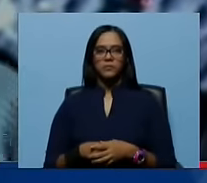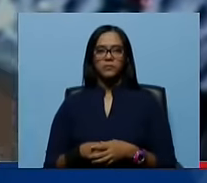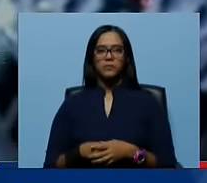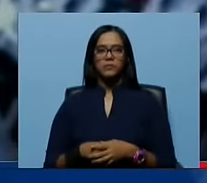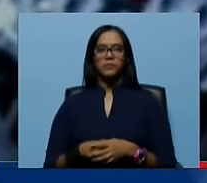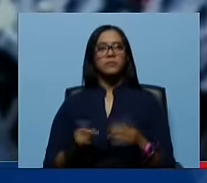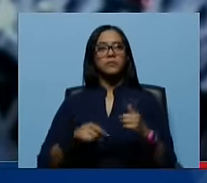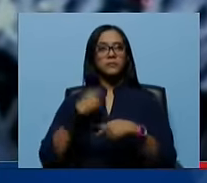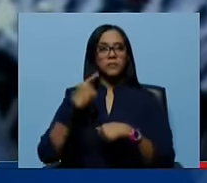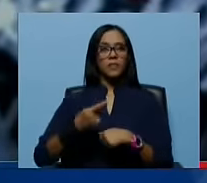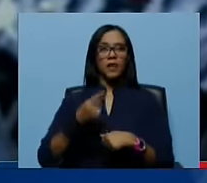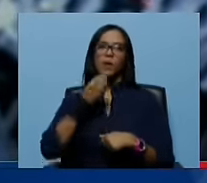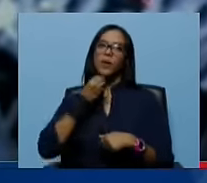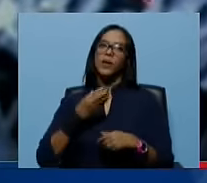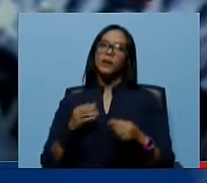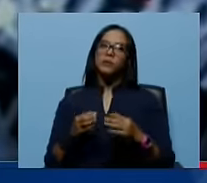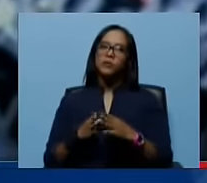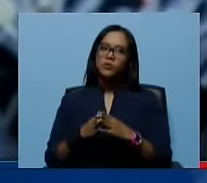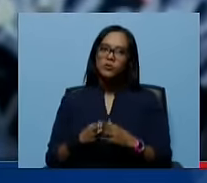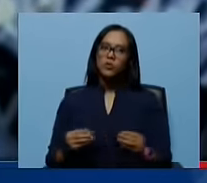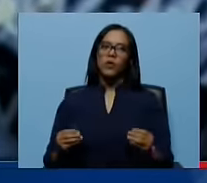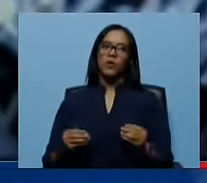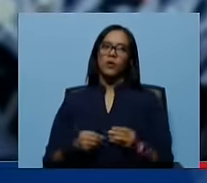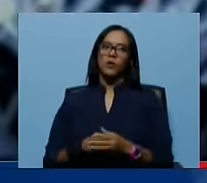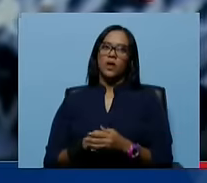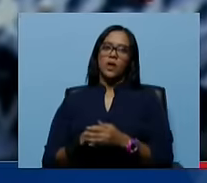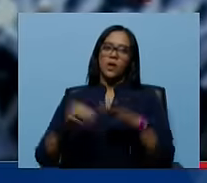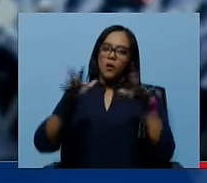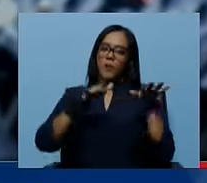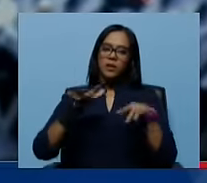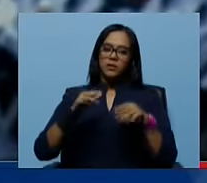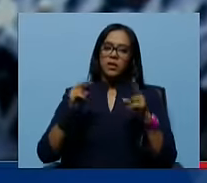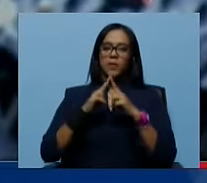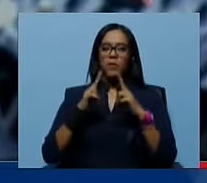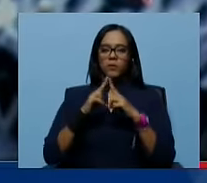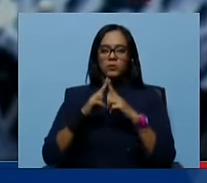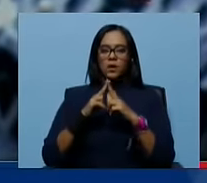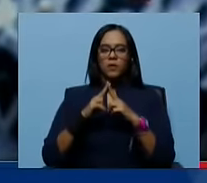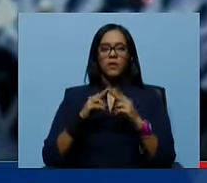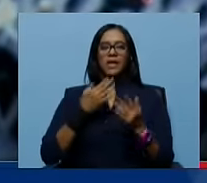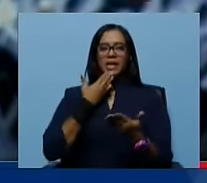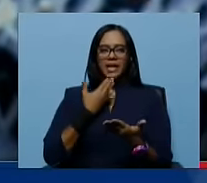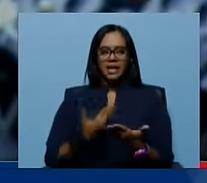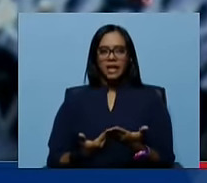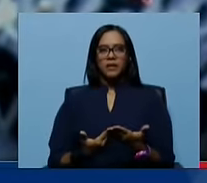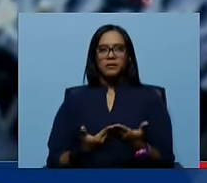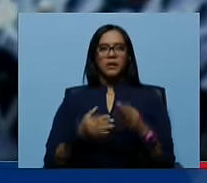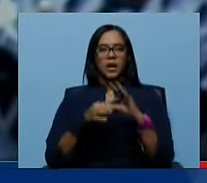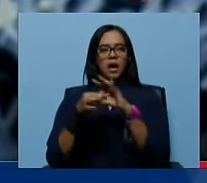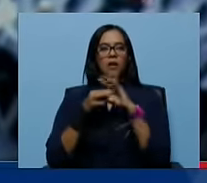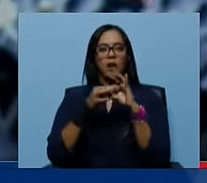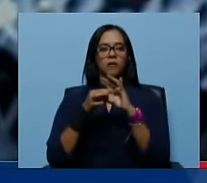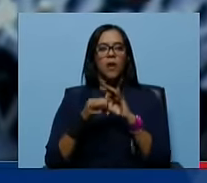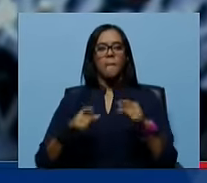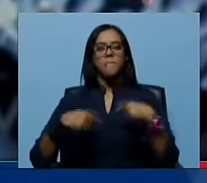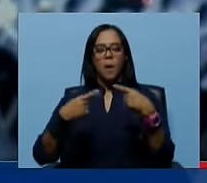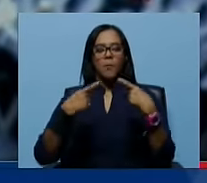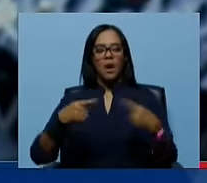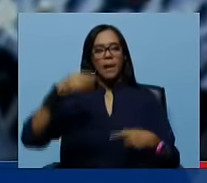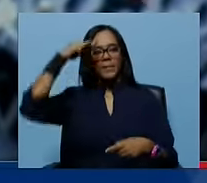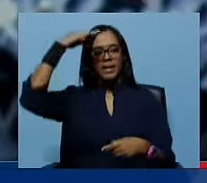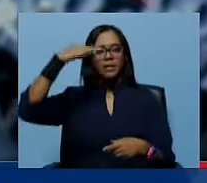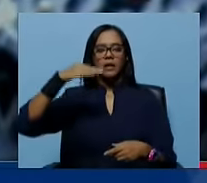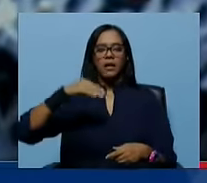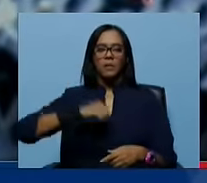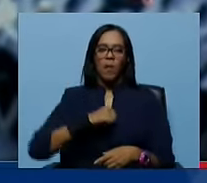Y luego, bueno, todas las conspiraciones que hemos conocido, y gracias a la Unión Popular Militar